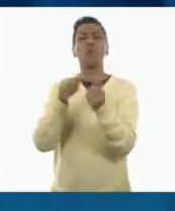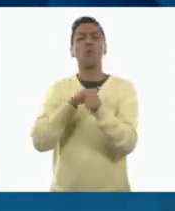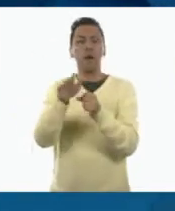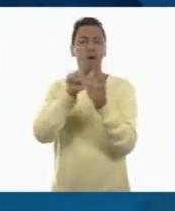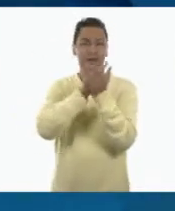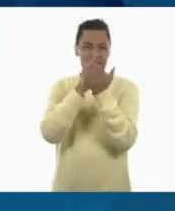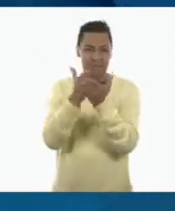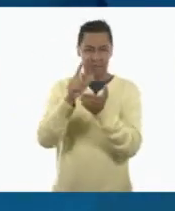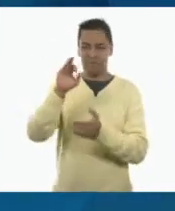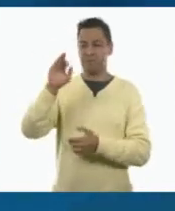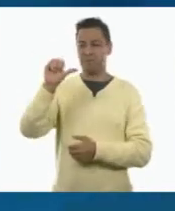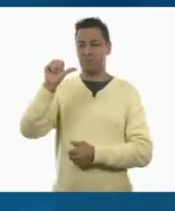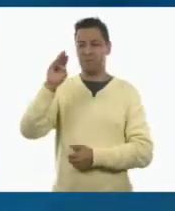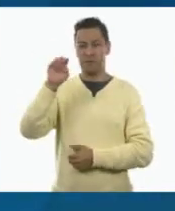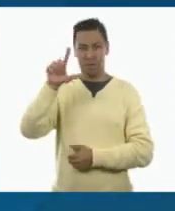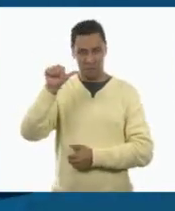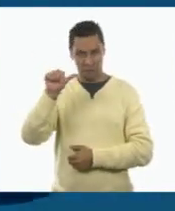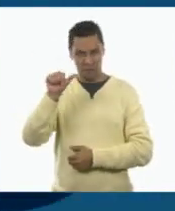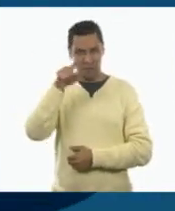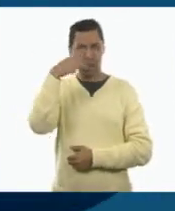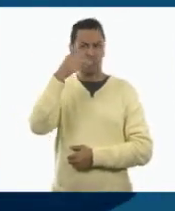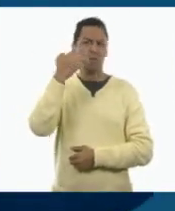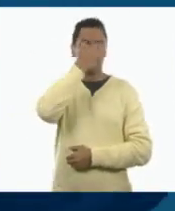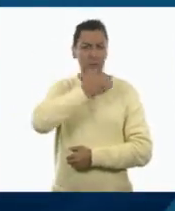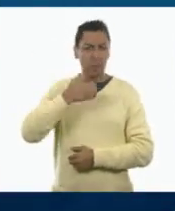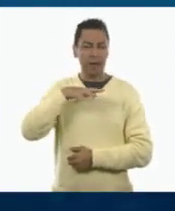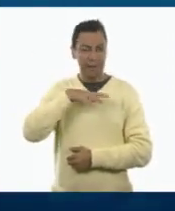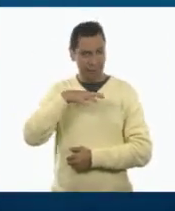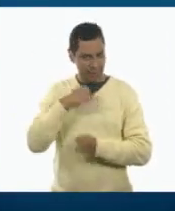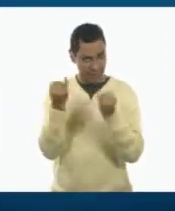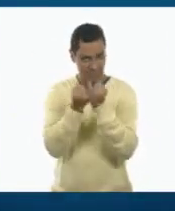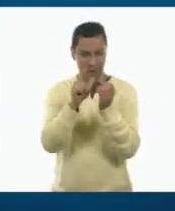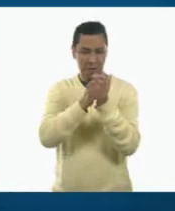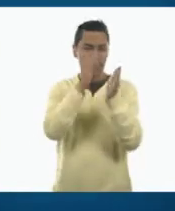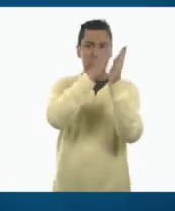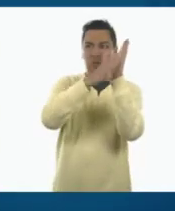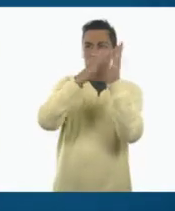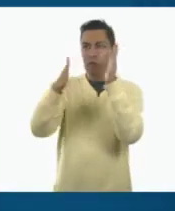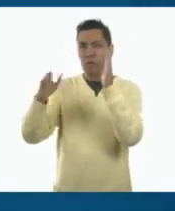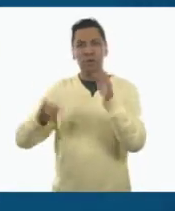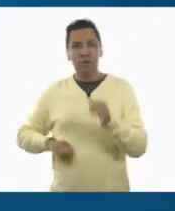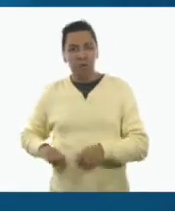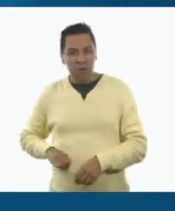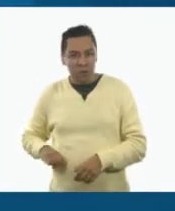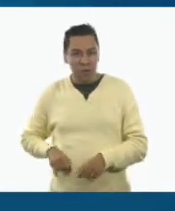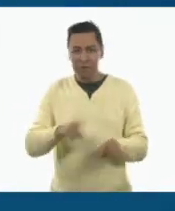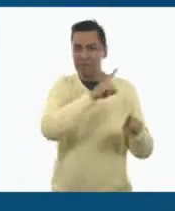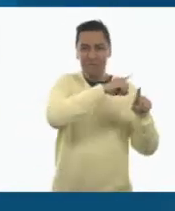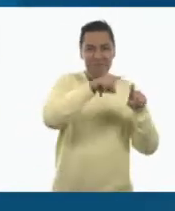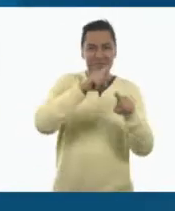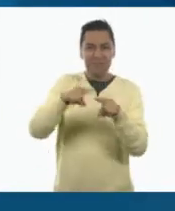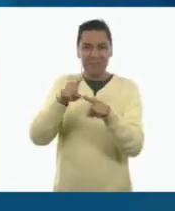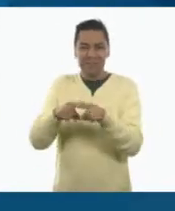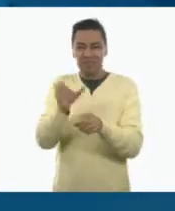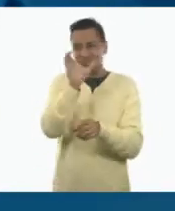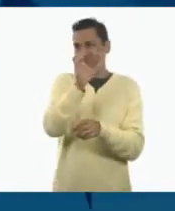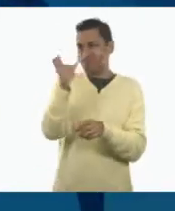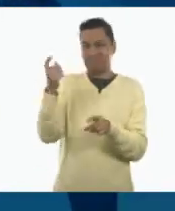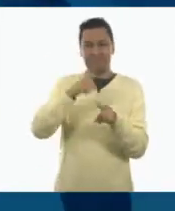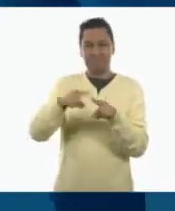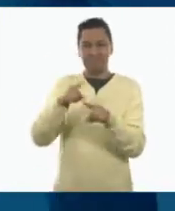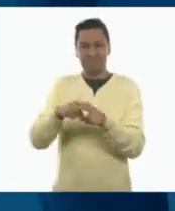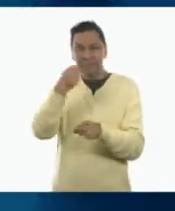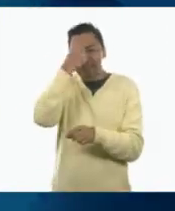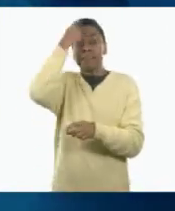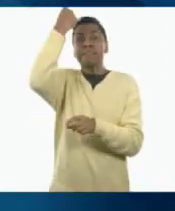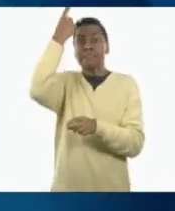que busques en tu biblioteca escolar y seguramente encontrarás libros fascinantes, antologías o libros de autor. Yo tengo